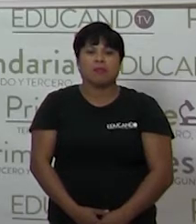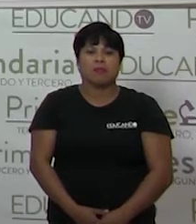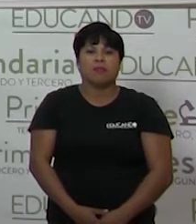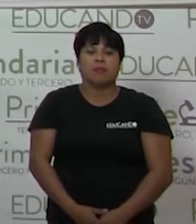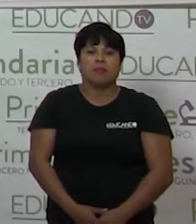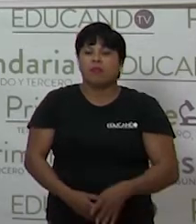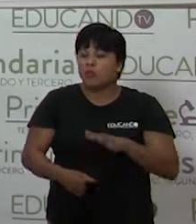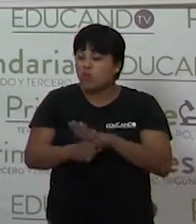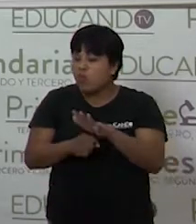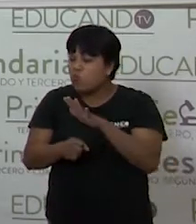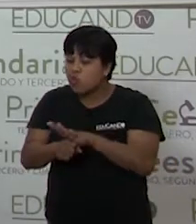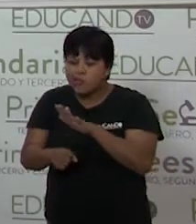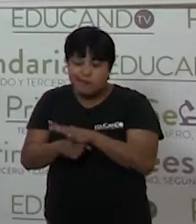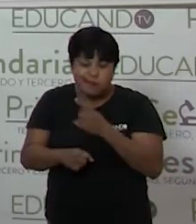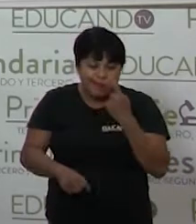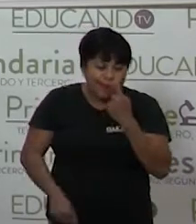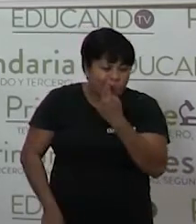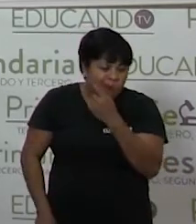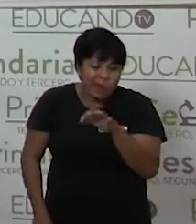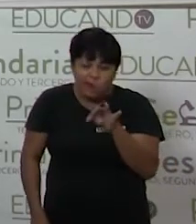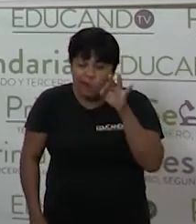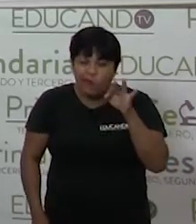cual cual cual